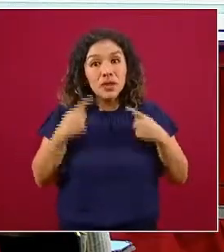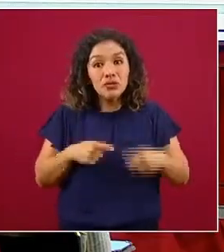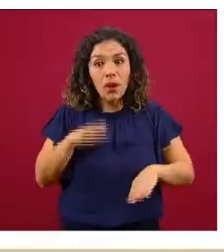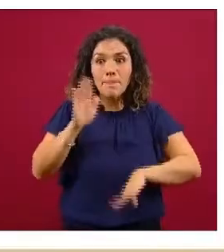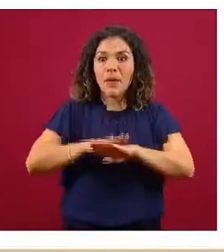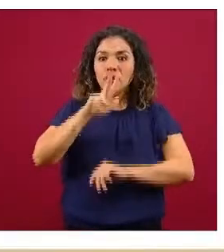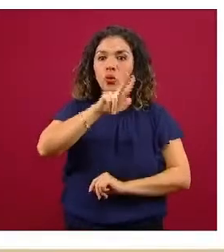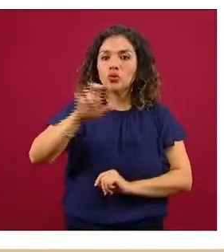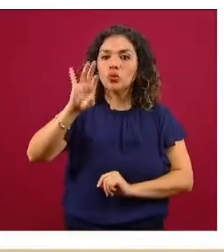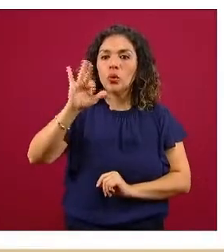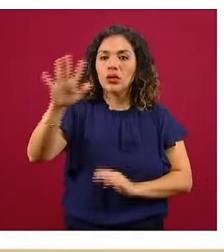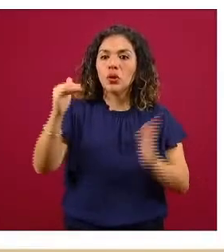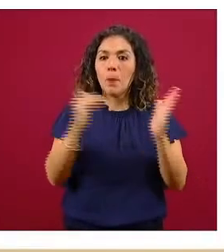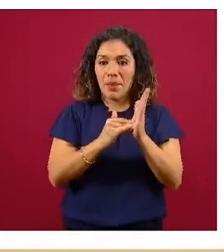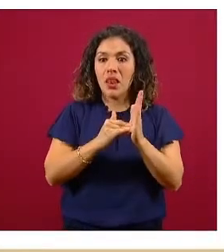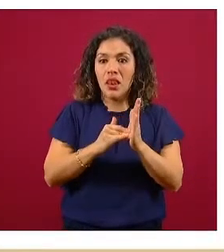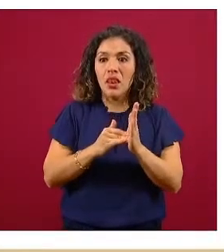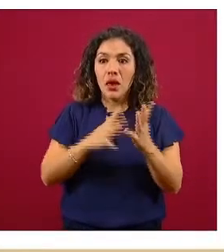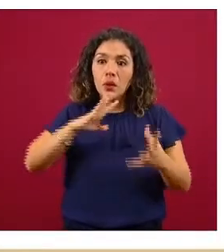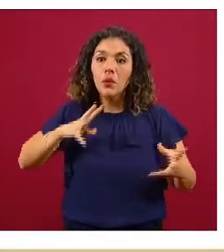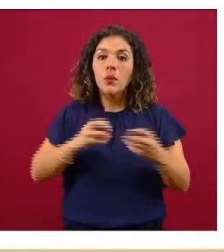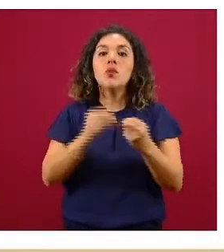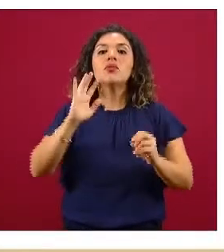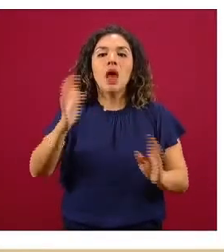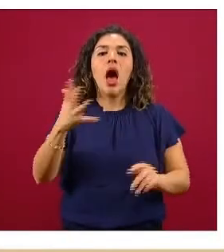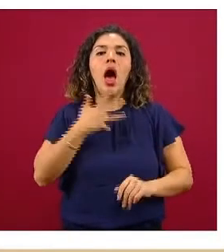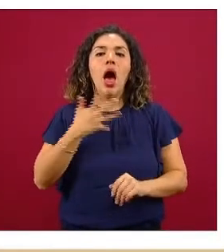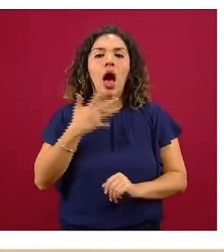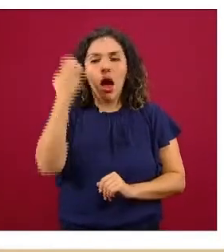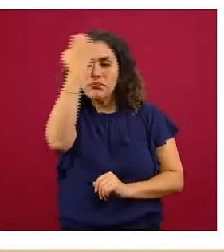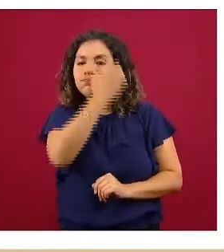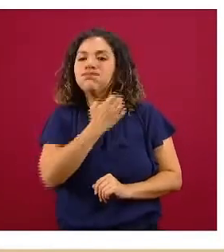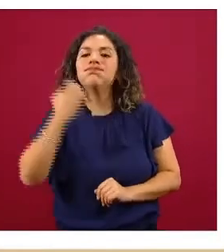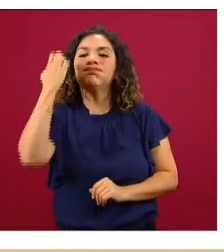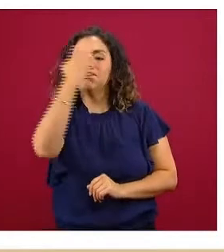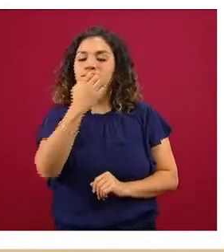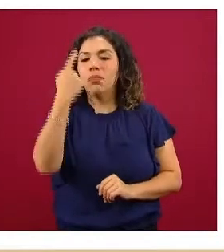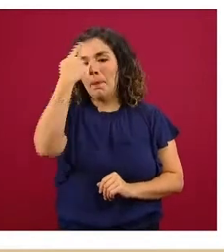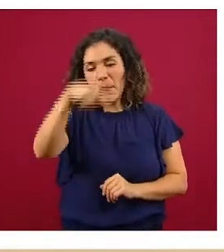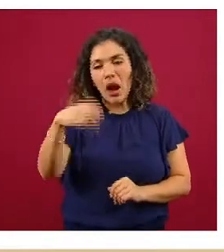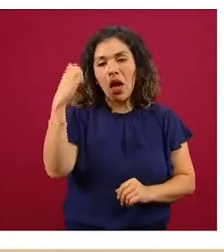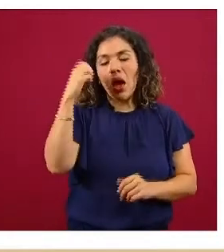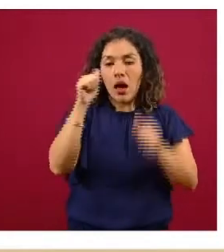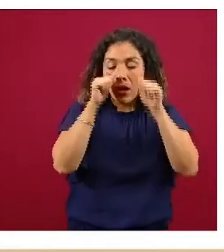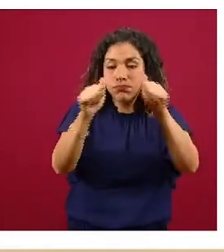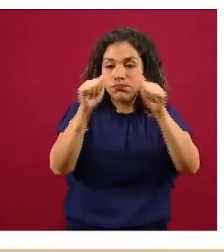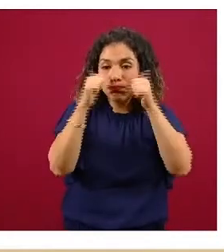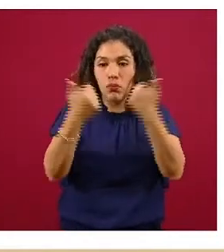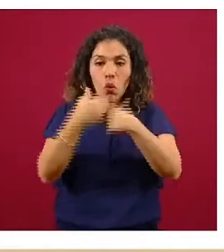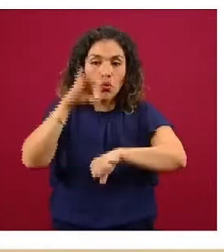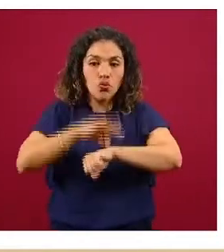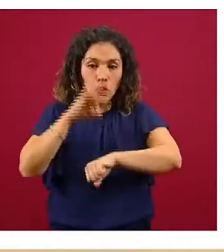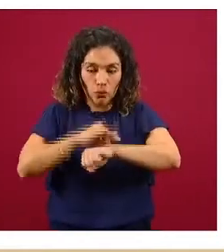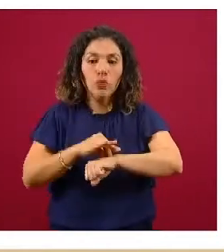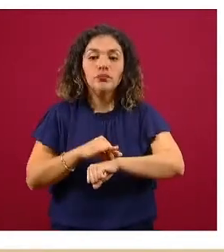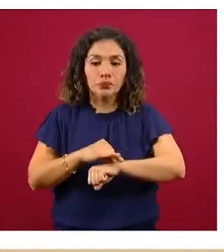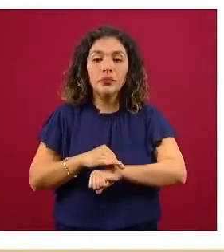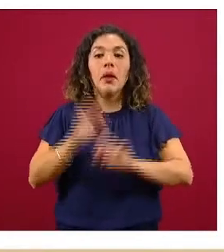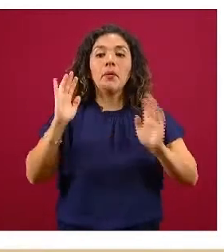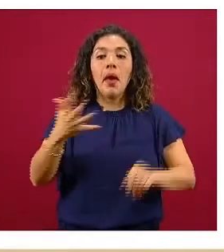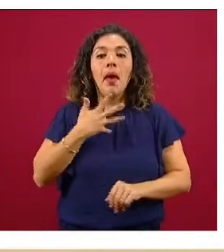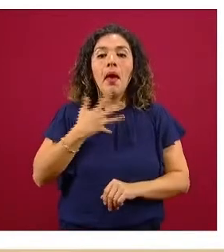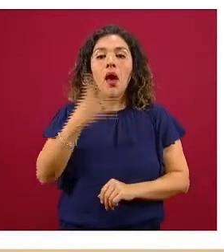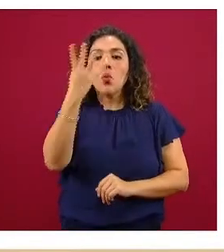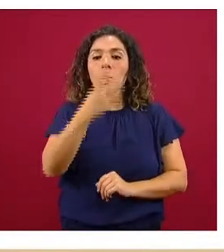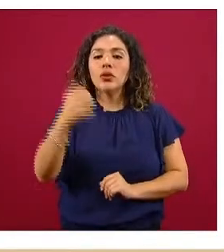de 845,000 ya, tuvieron acceso a este protocolo de atención. Tenemos ya